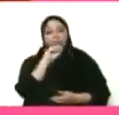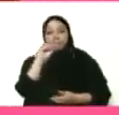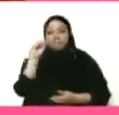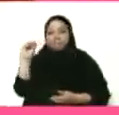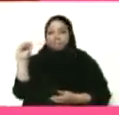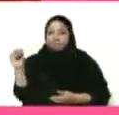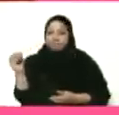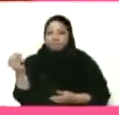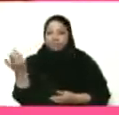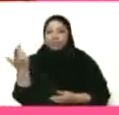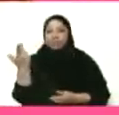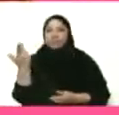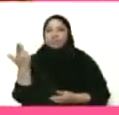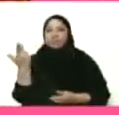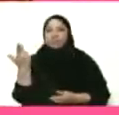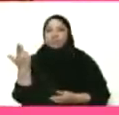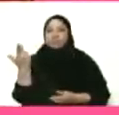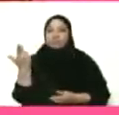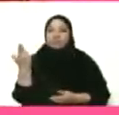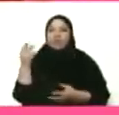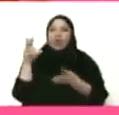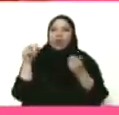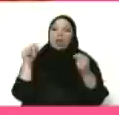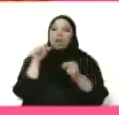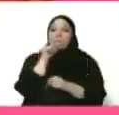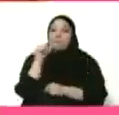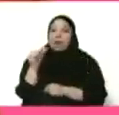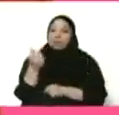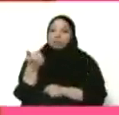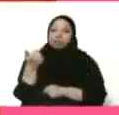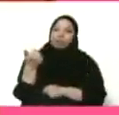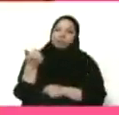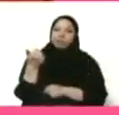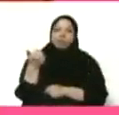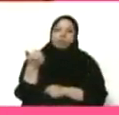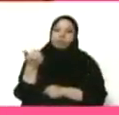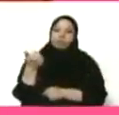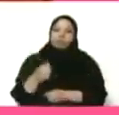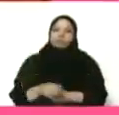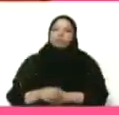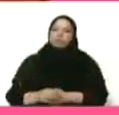muchachos, uno siempre cae en la tentación de hablar de las cosas malas.